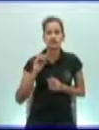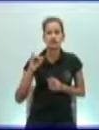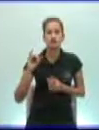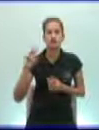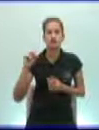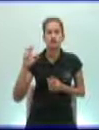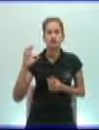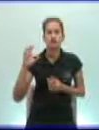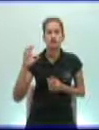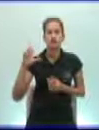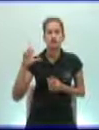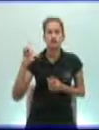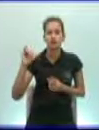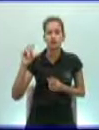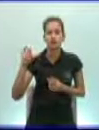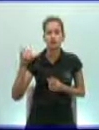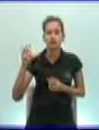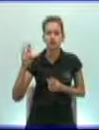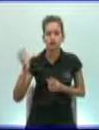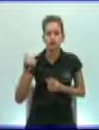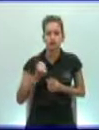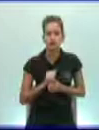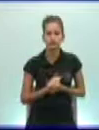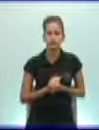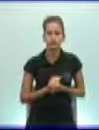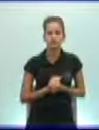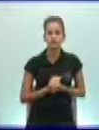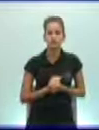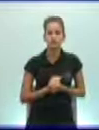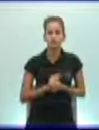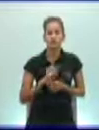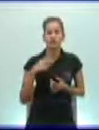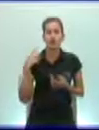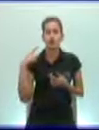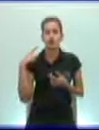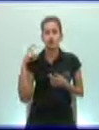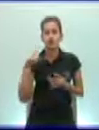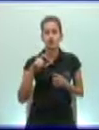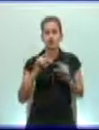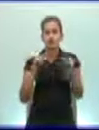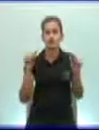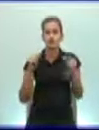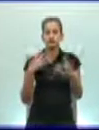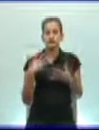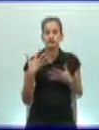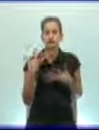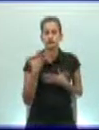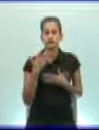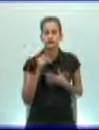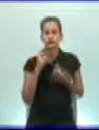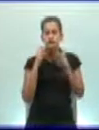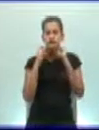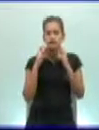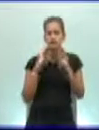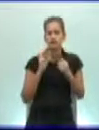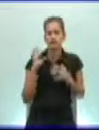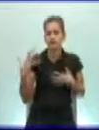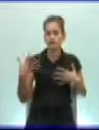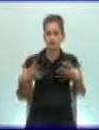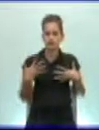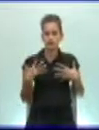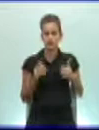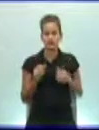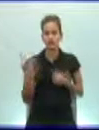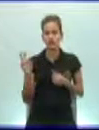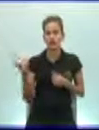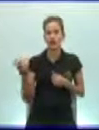y última oración. Vivirían felices en el palenque. ¿Quiénes vivirían felices en el palenque? Fíjense que en